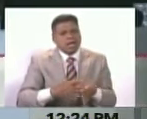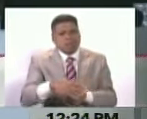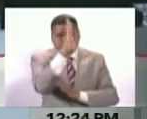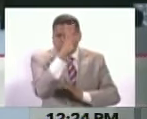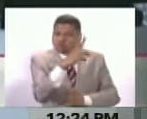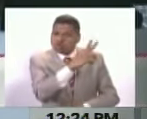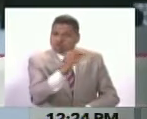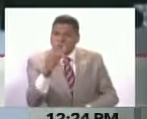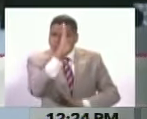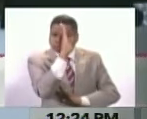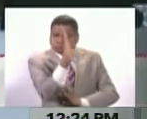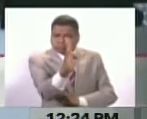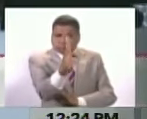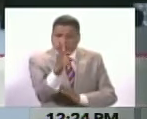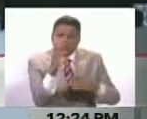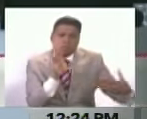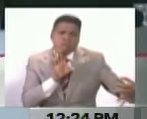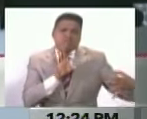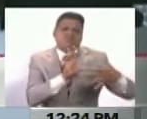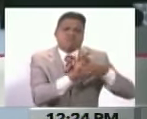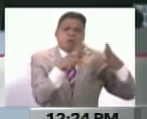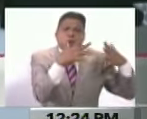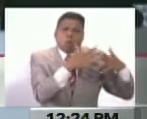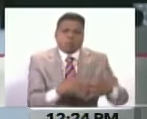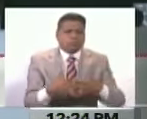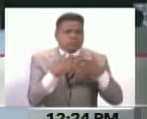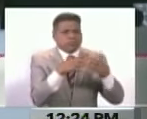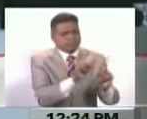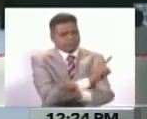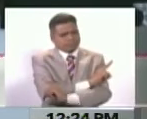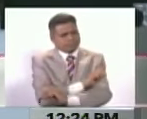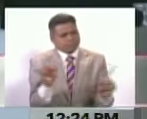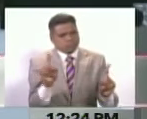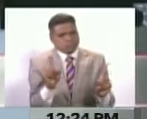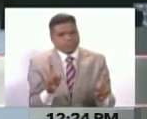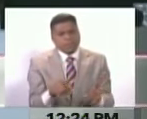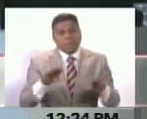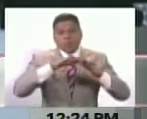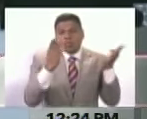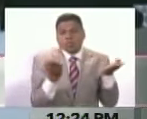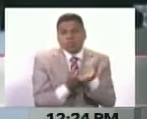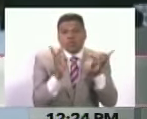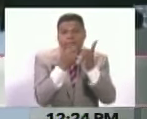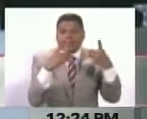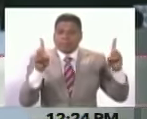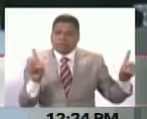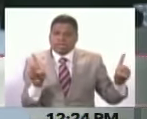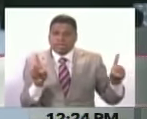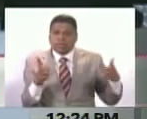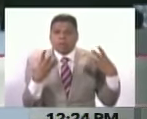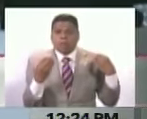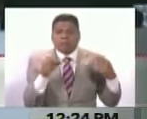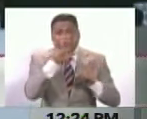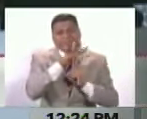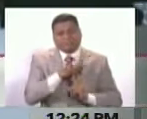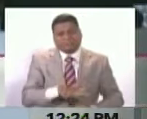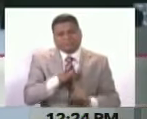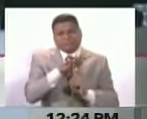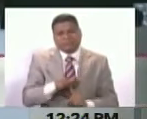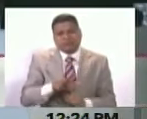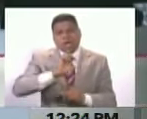debemos alinearnos en la lucha por un mundo más democrático. Tantas presiones existen para que nuestros países